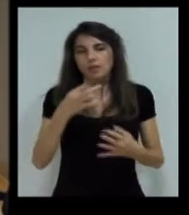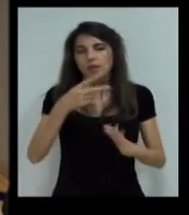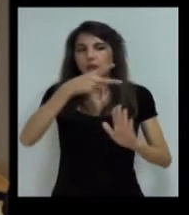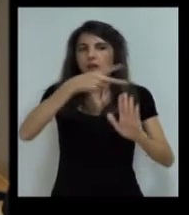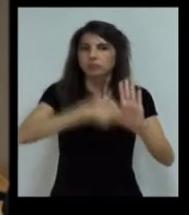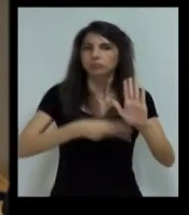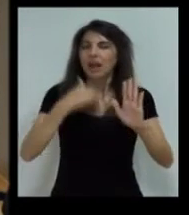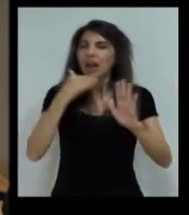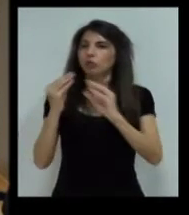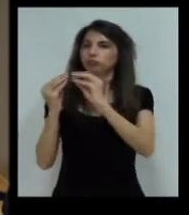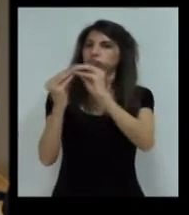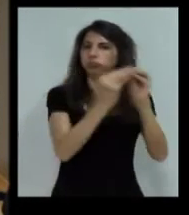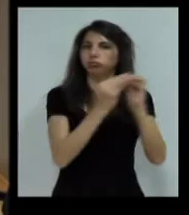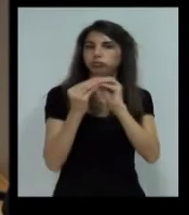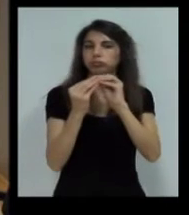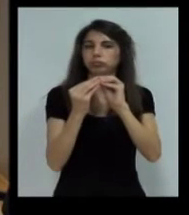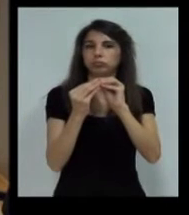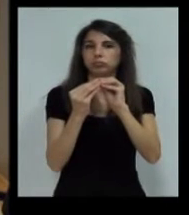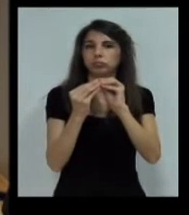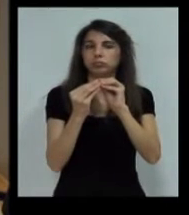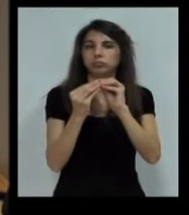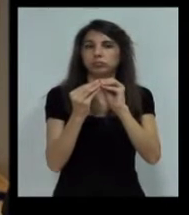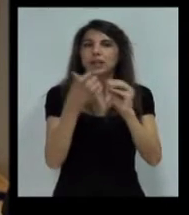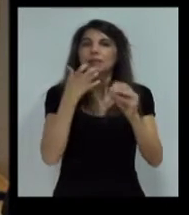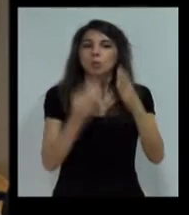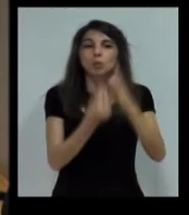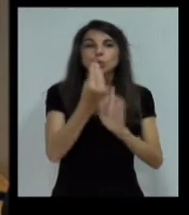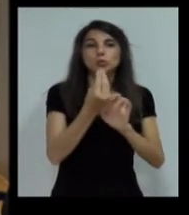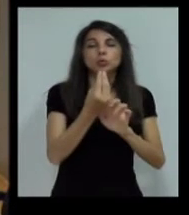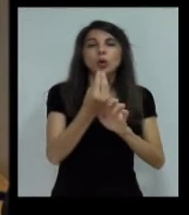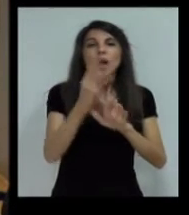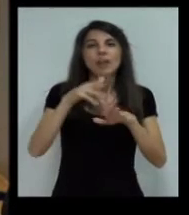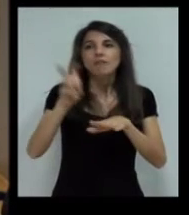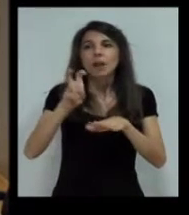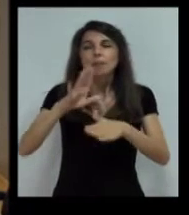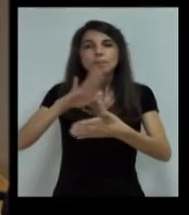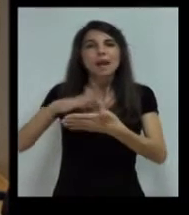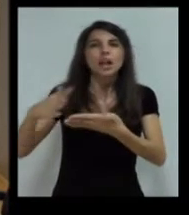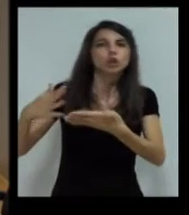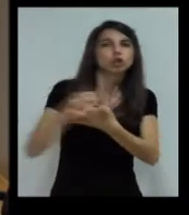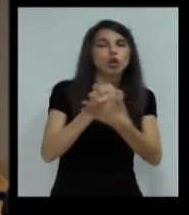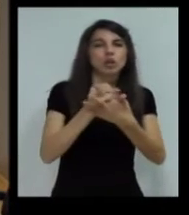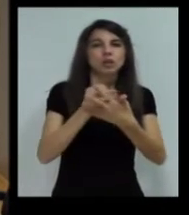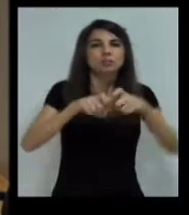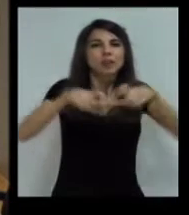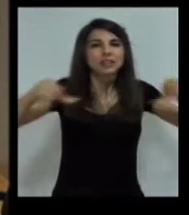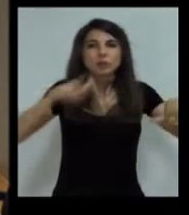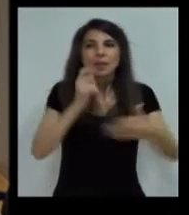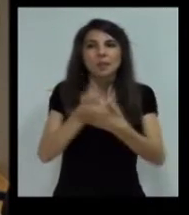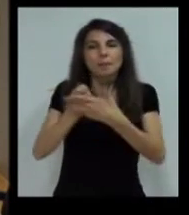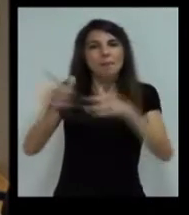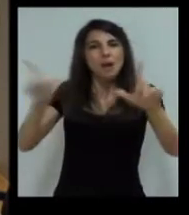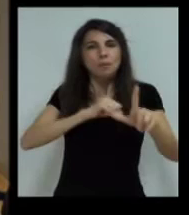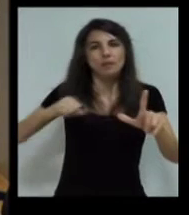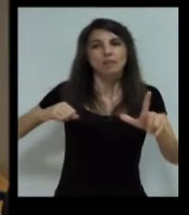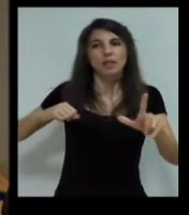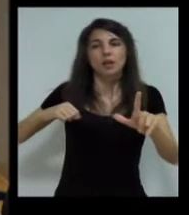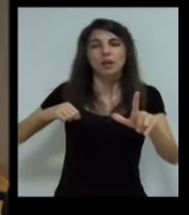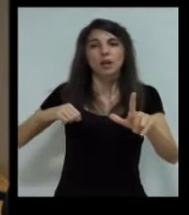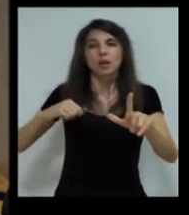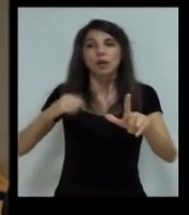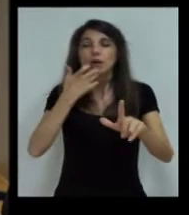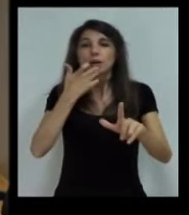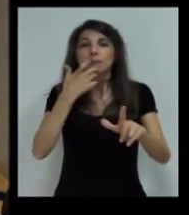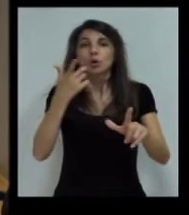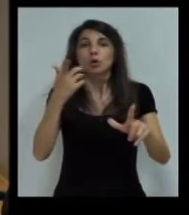completo galimatías. ¿Por qué el producto no viaja por las plataformas de pago de forma accesible? Y no va a pasar por internet, porque no va a llegar a los Smart TV de forma